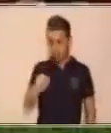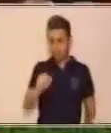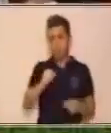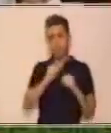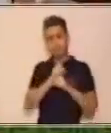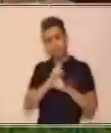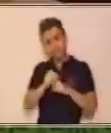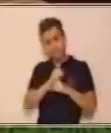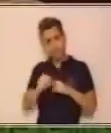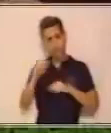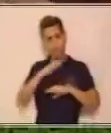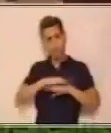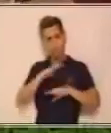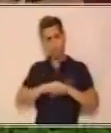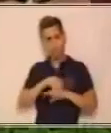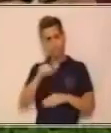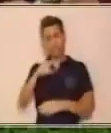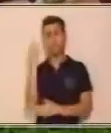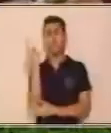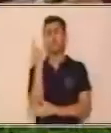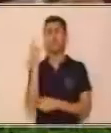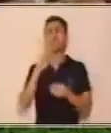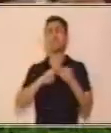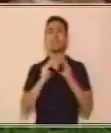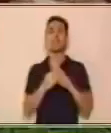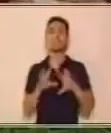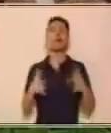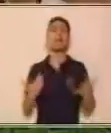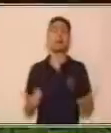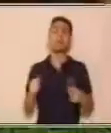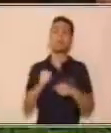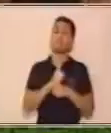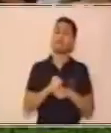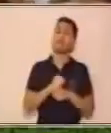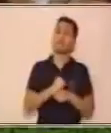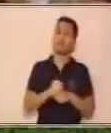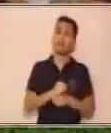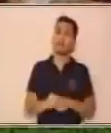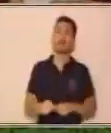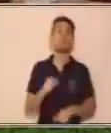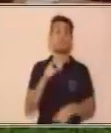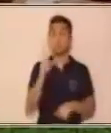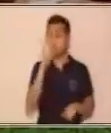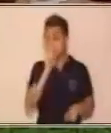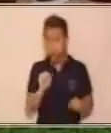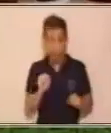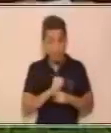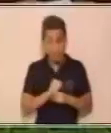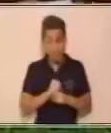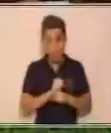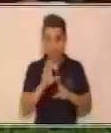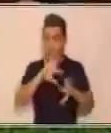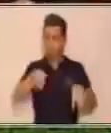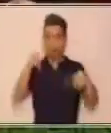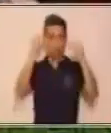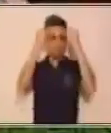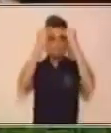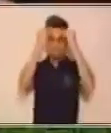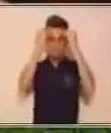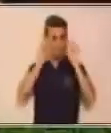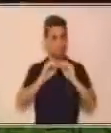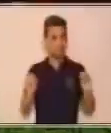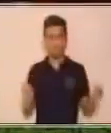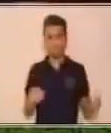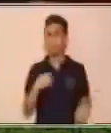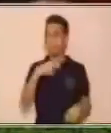casa. Lo importante en la matemática es practicar. Sin la práctica no logramos fijar nuestros conocimientos nuevos. Así